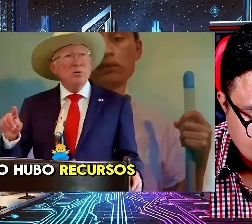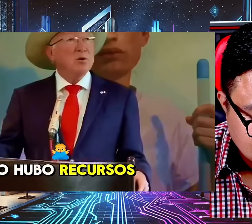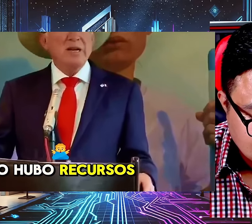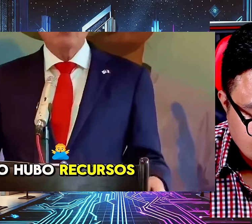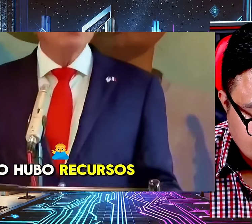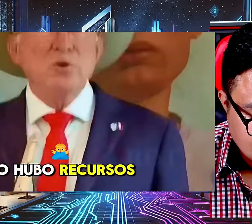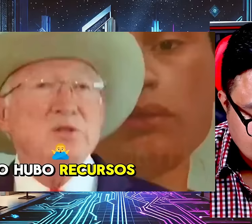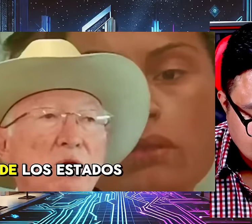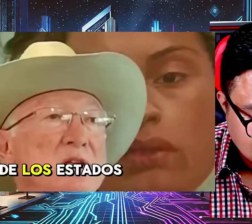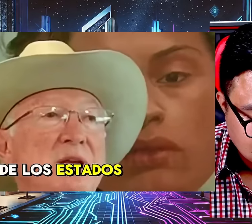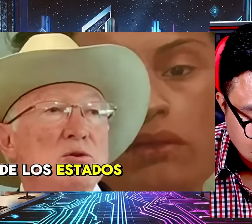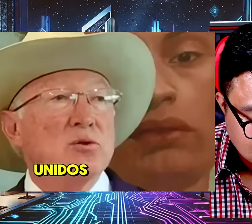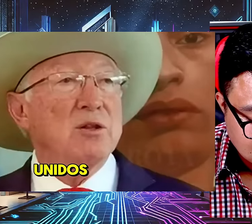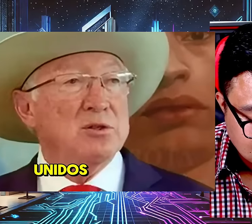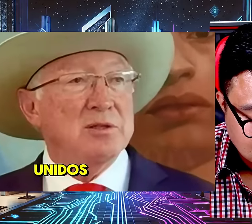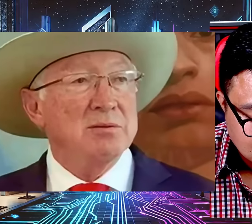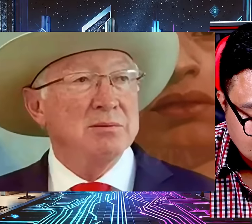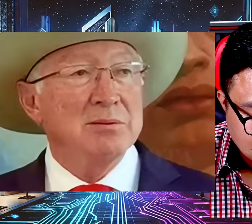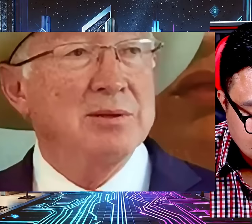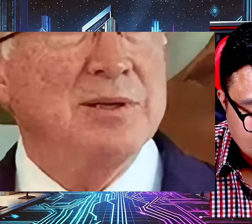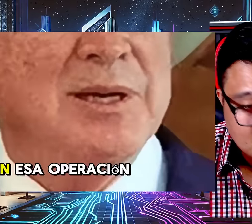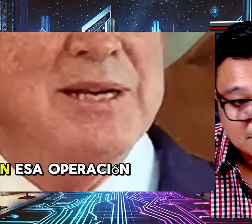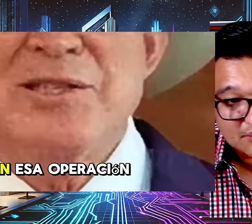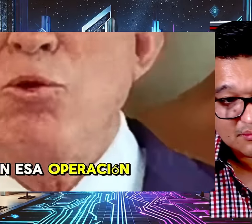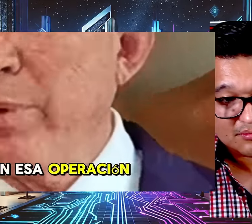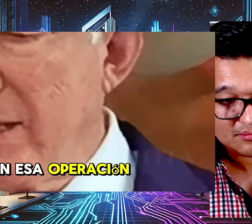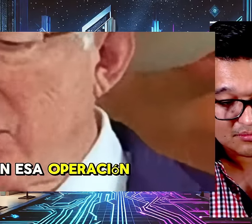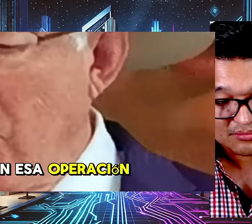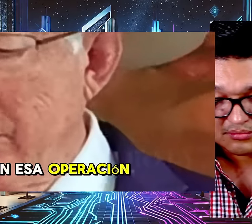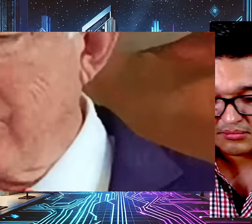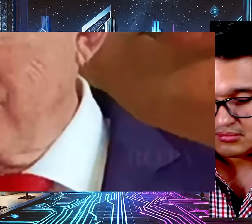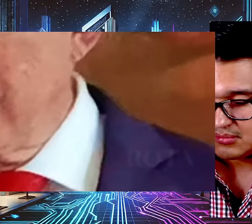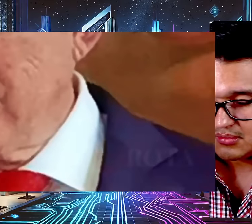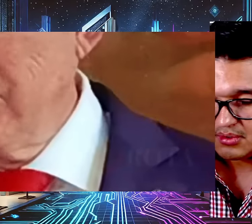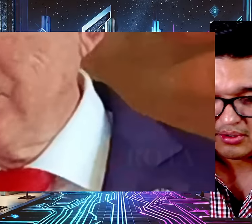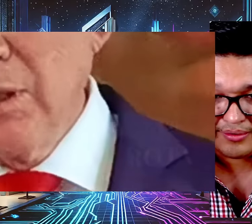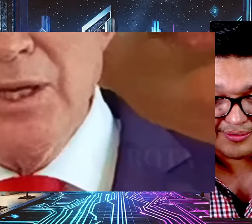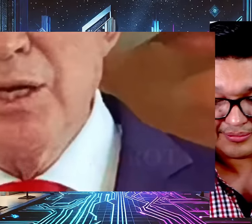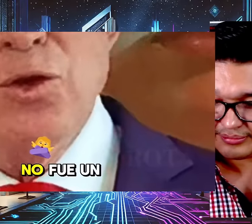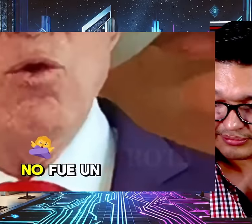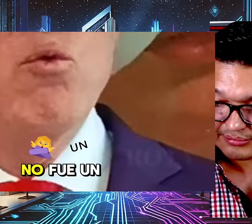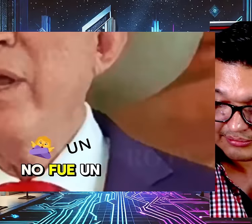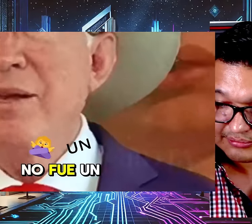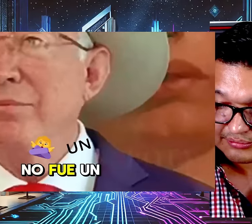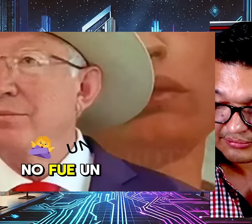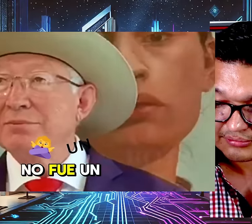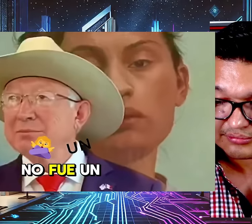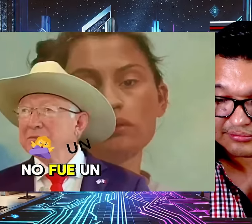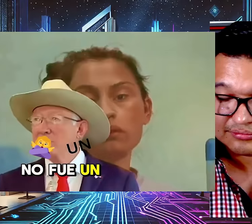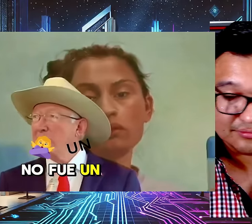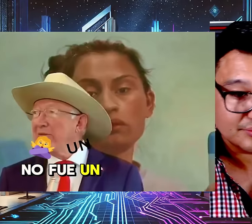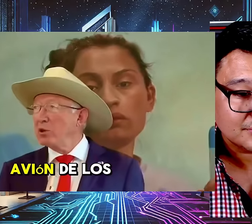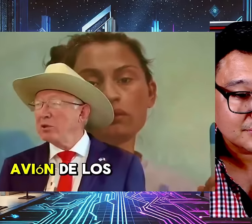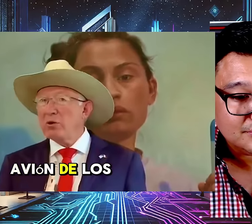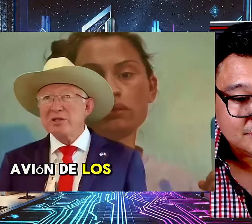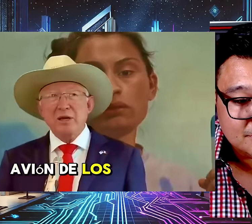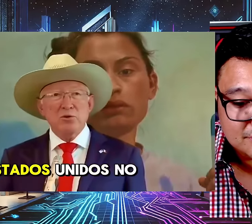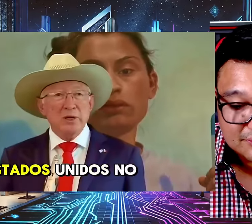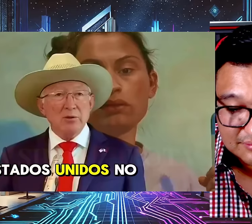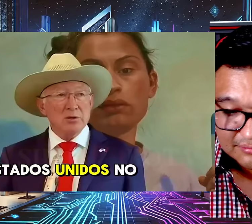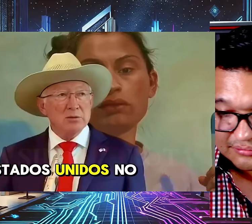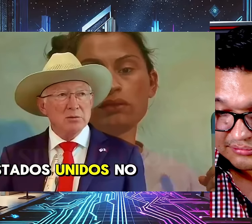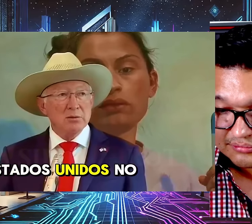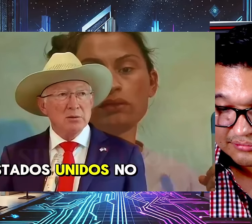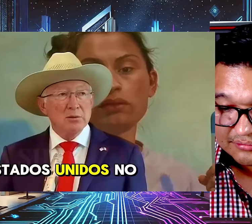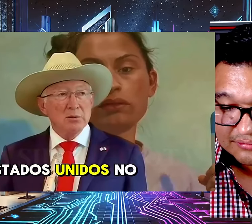hubo recursos de los Estados Unidos en esa operación. No fue un avión de los